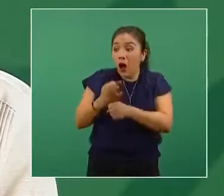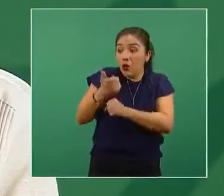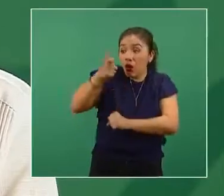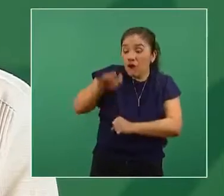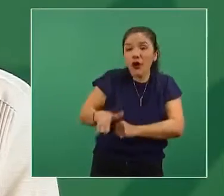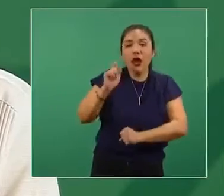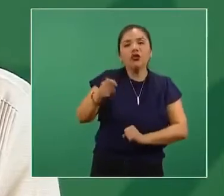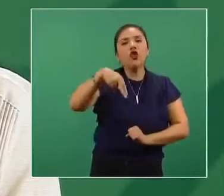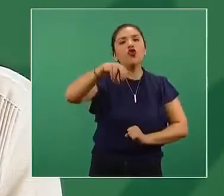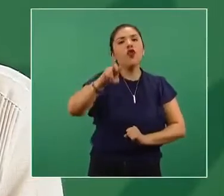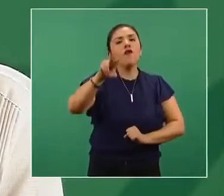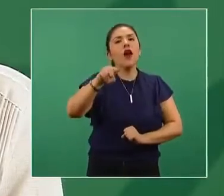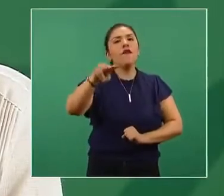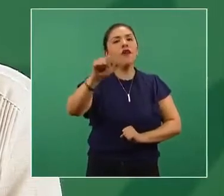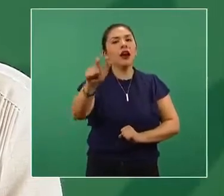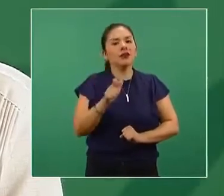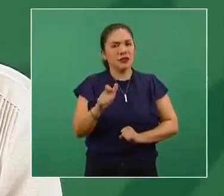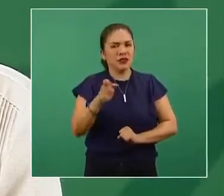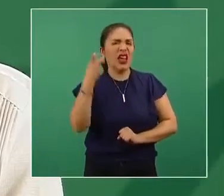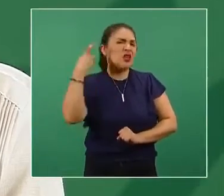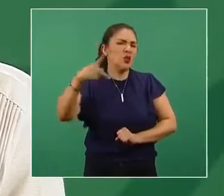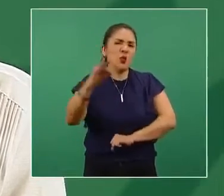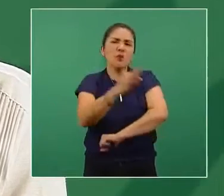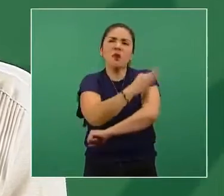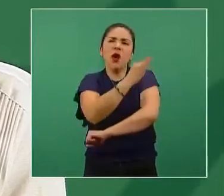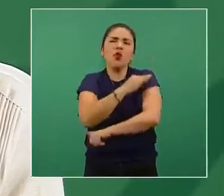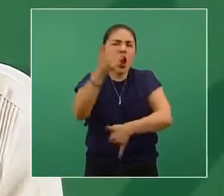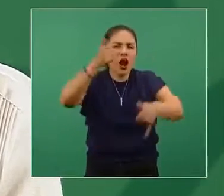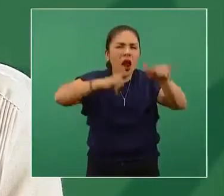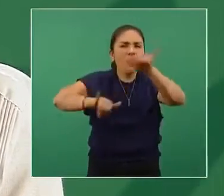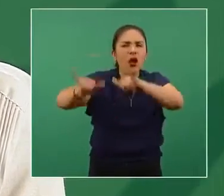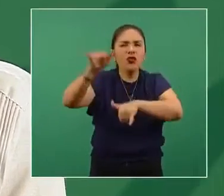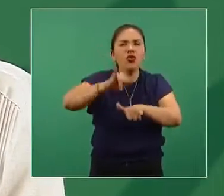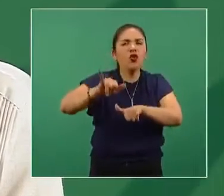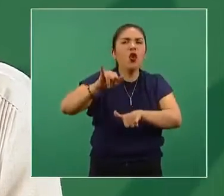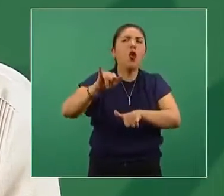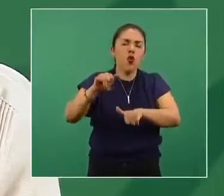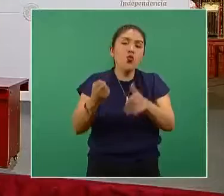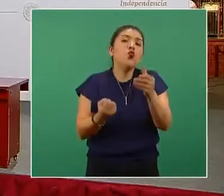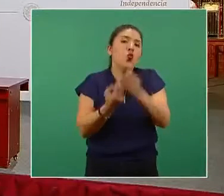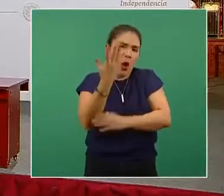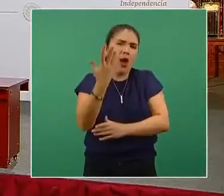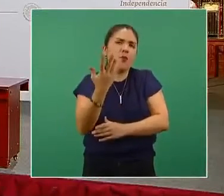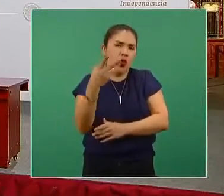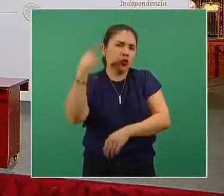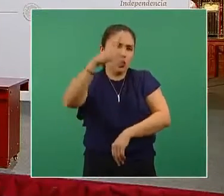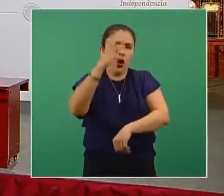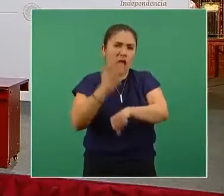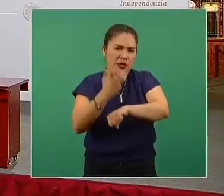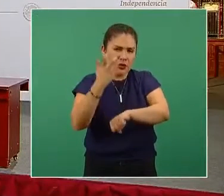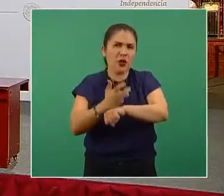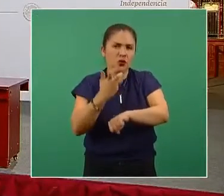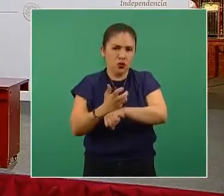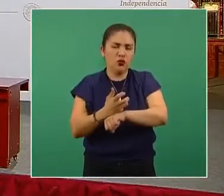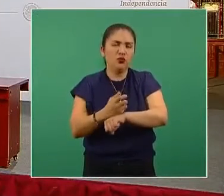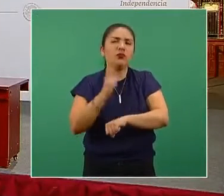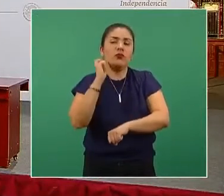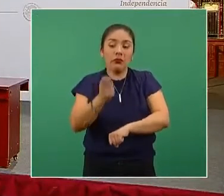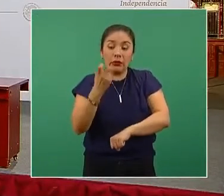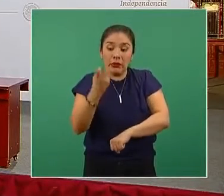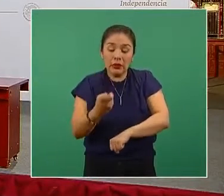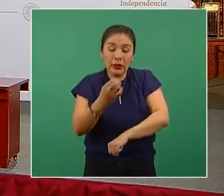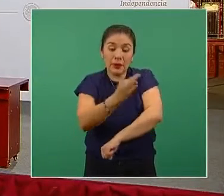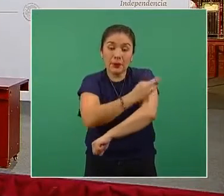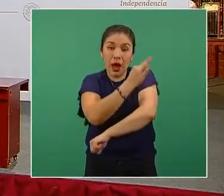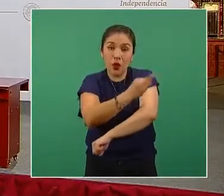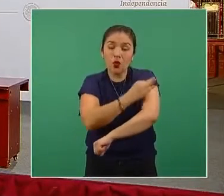la de Novavax. Novavax es una vacuna de un laboratorio relativamente nuevo de Estados Unidos. Es una vacuna que